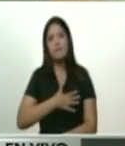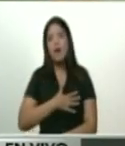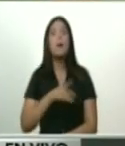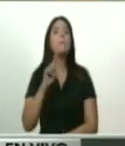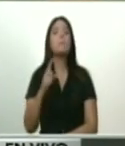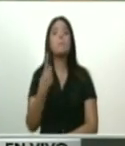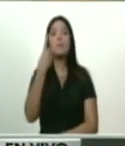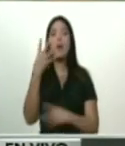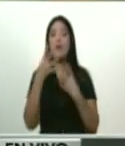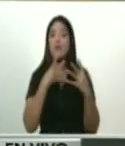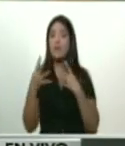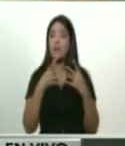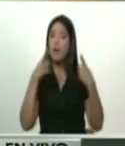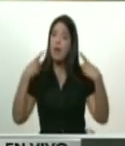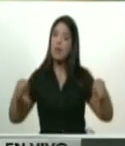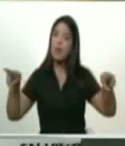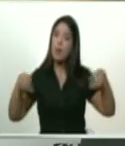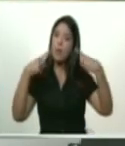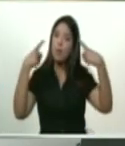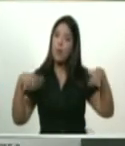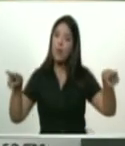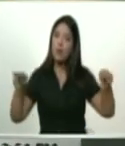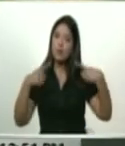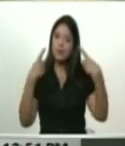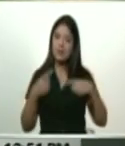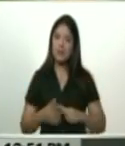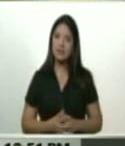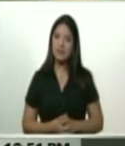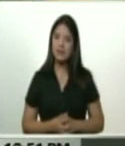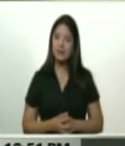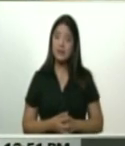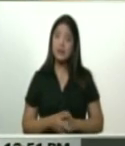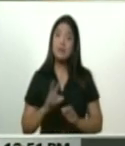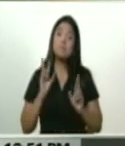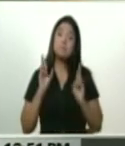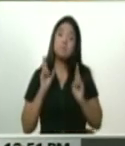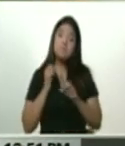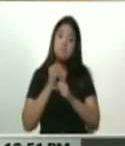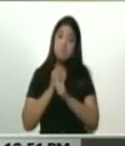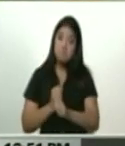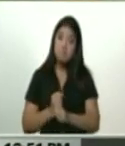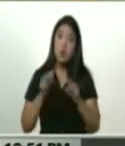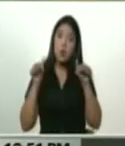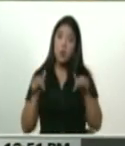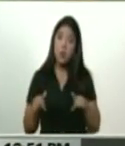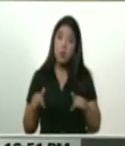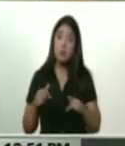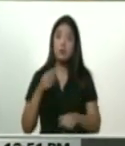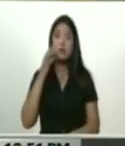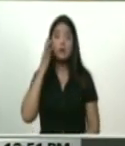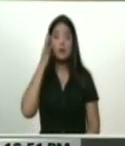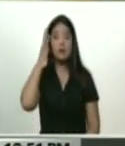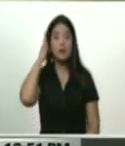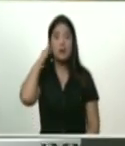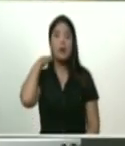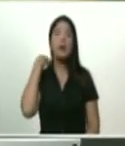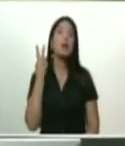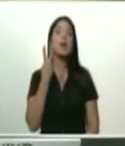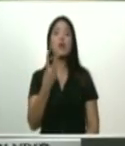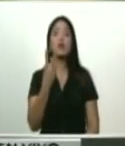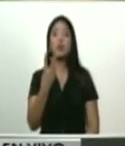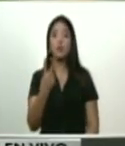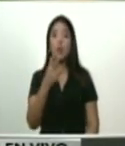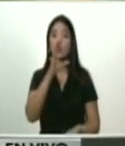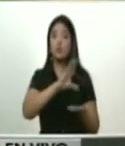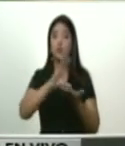primer festival de música latinoamericano Suena Caracas. Y aspiramos ahora que va a estar en dos de las ciudades más populosas,